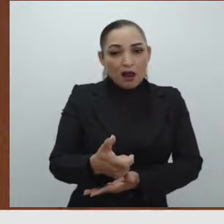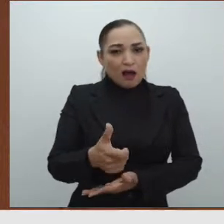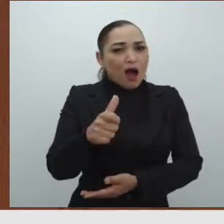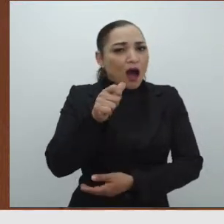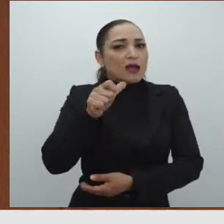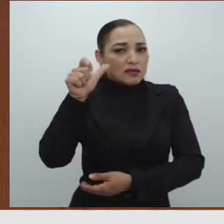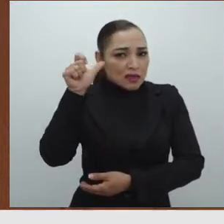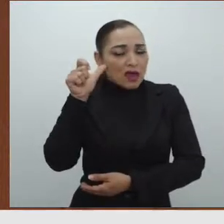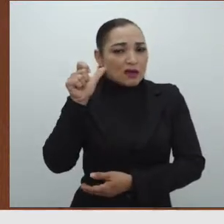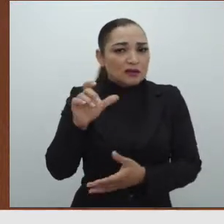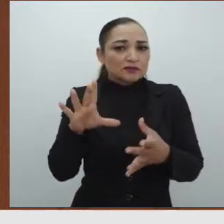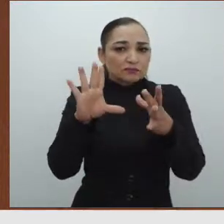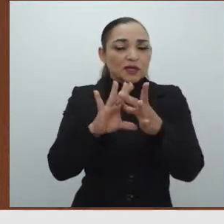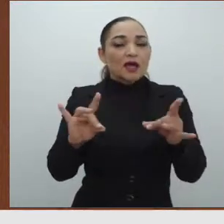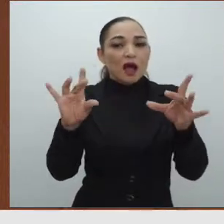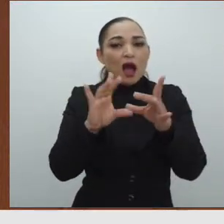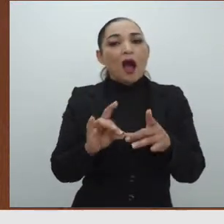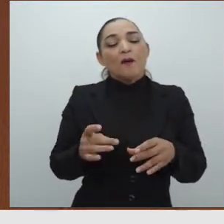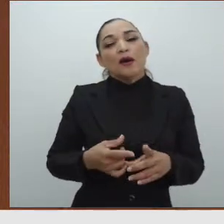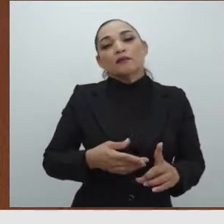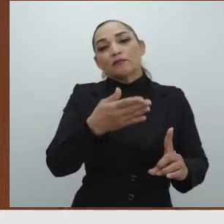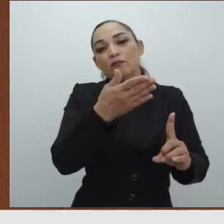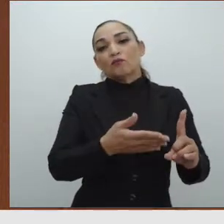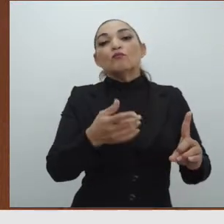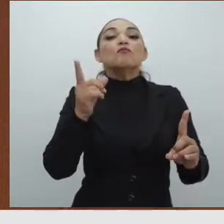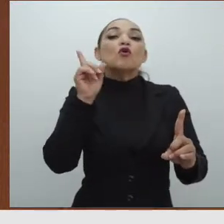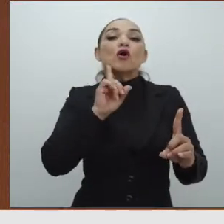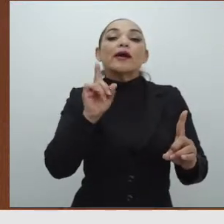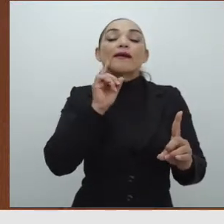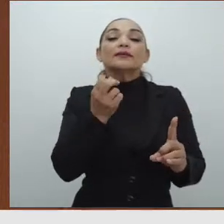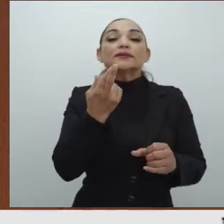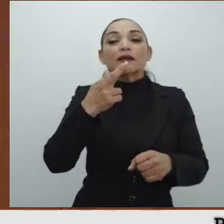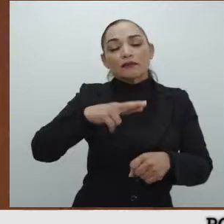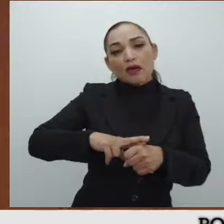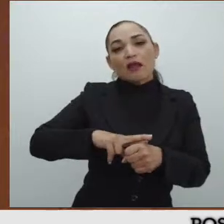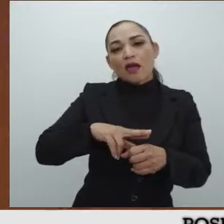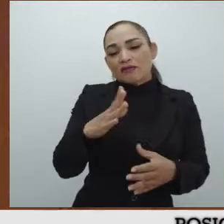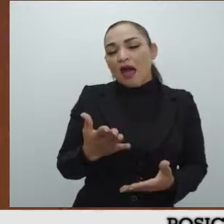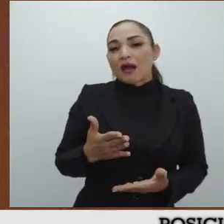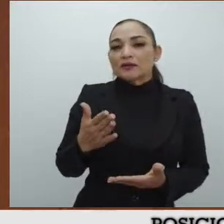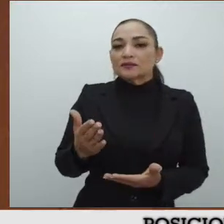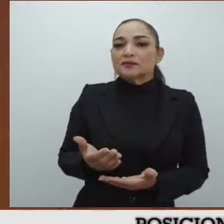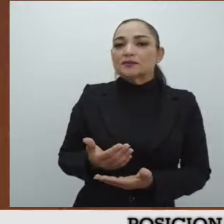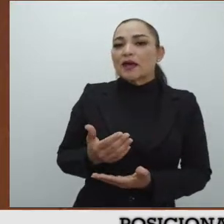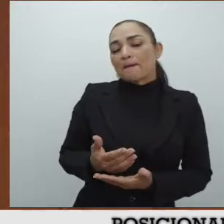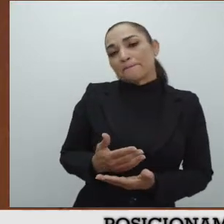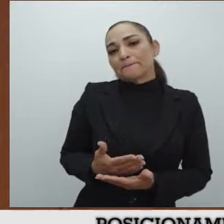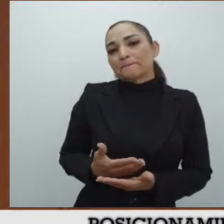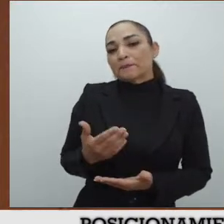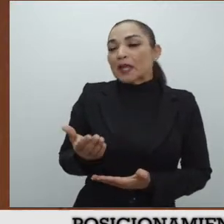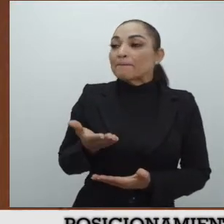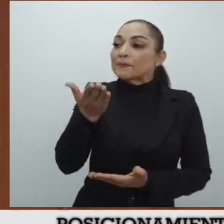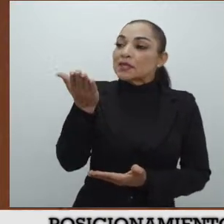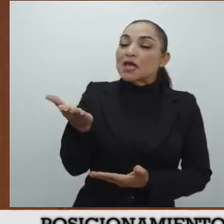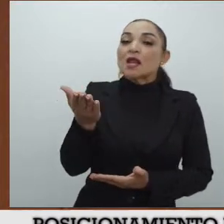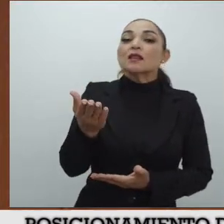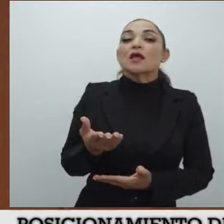explicaba la secretaria. Ya se solicitaron 2.500 plazas para que